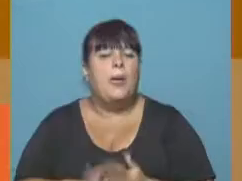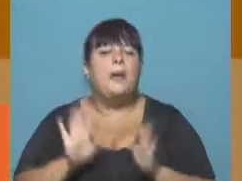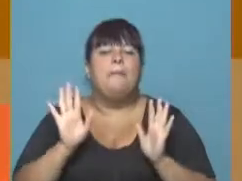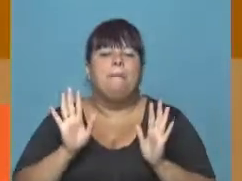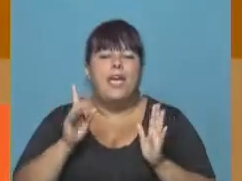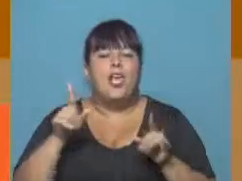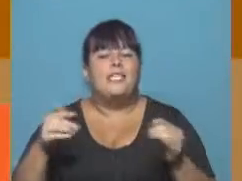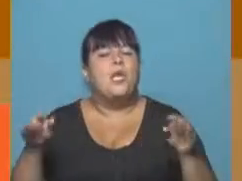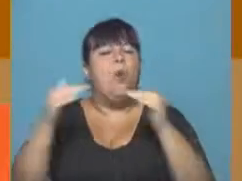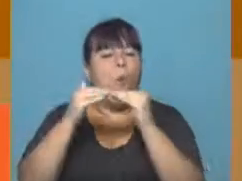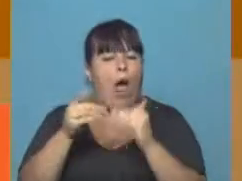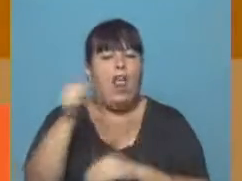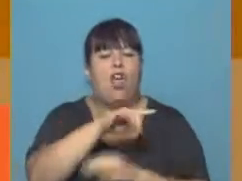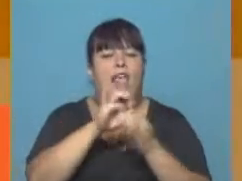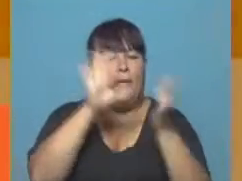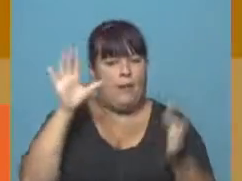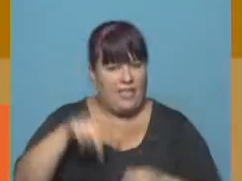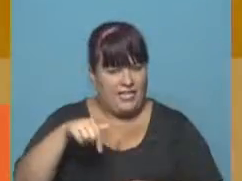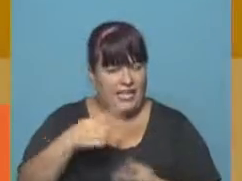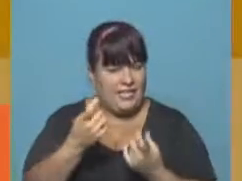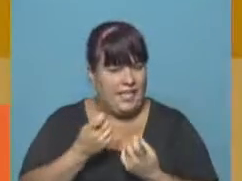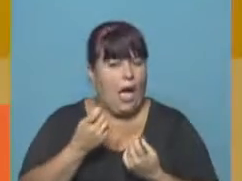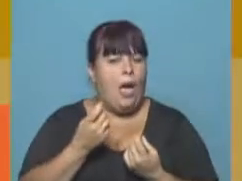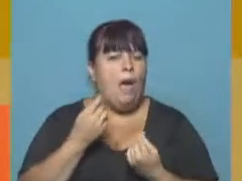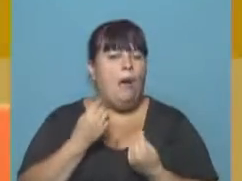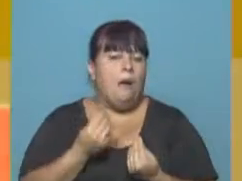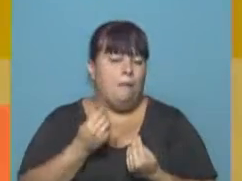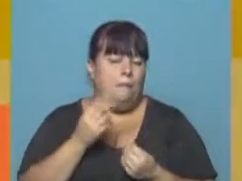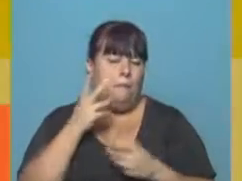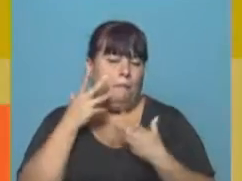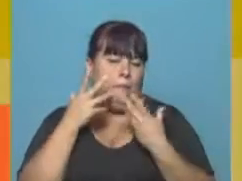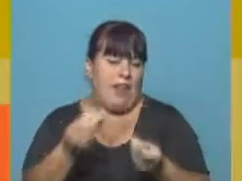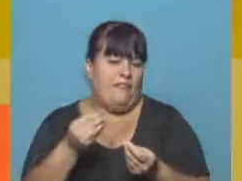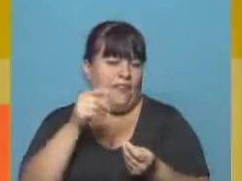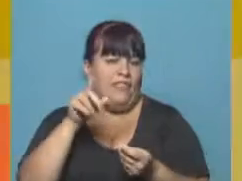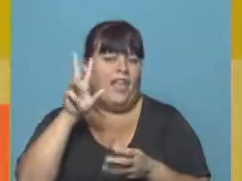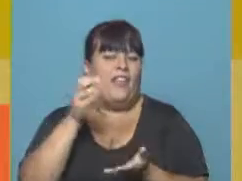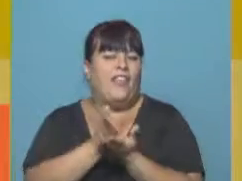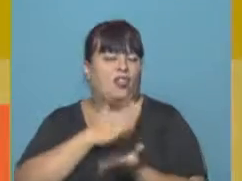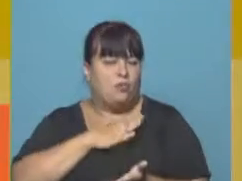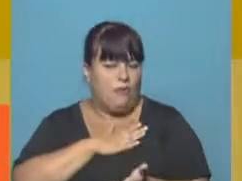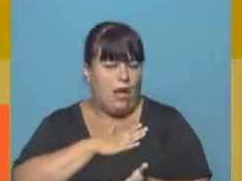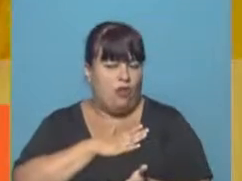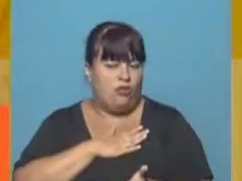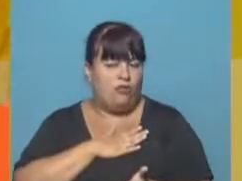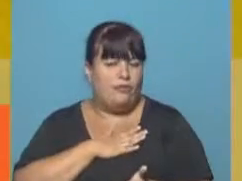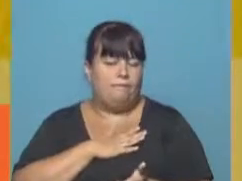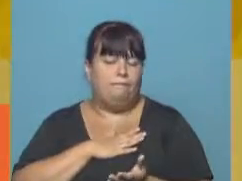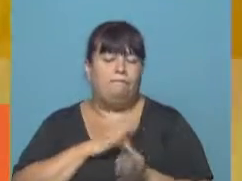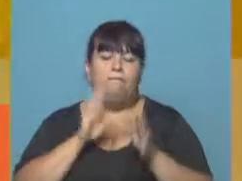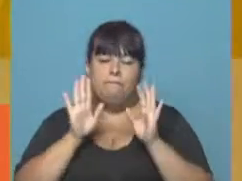¿es compatible con la independencia que se necesita para defender una causa como son los derechos humanos? A